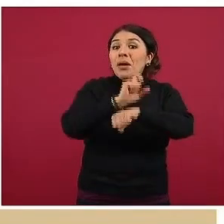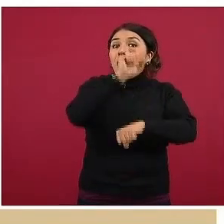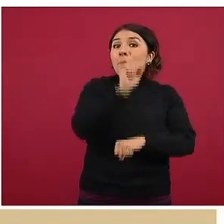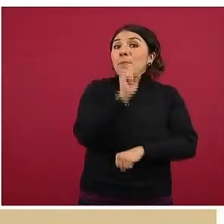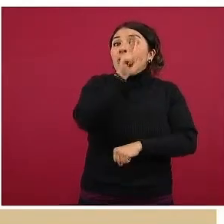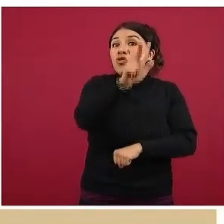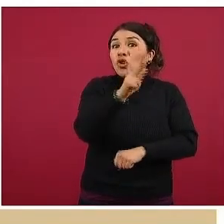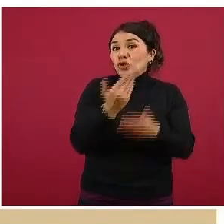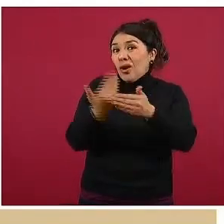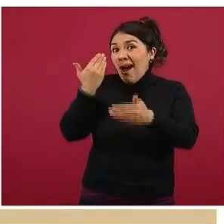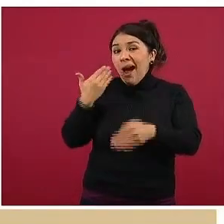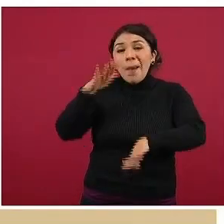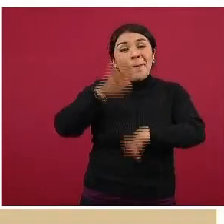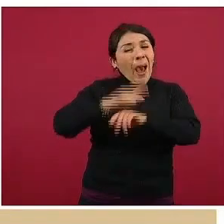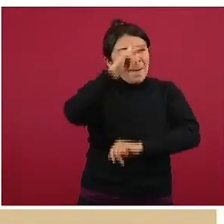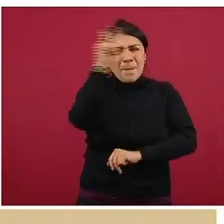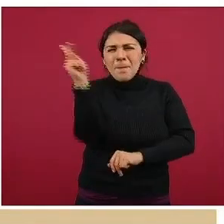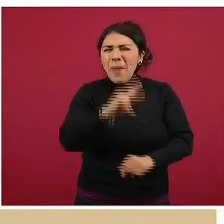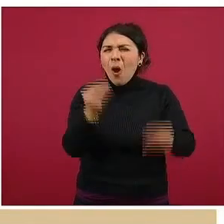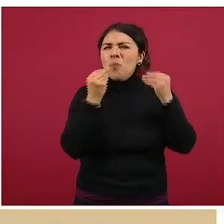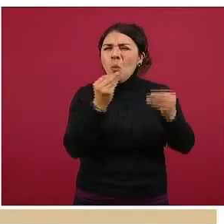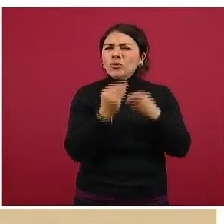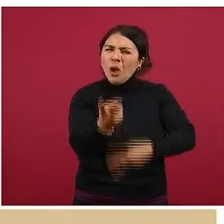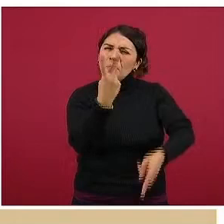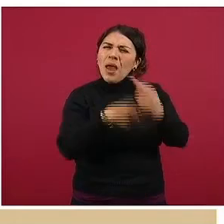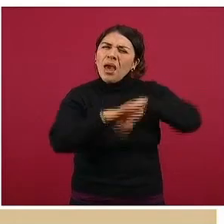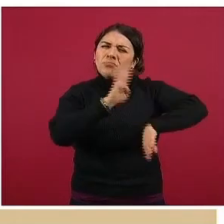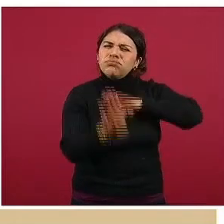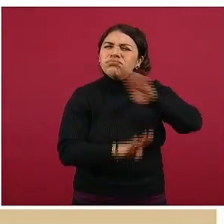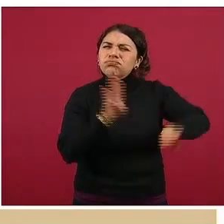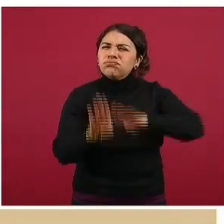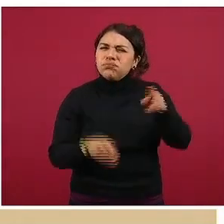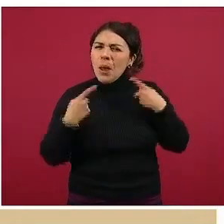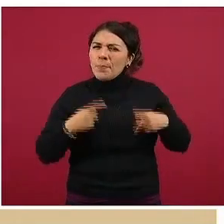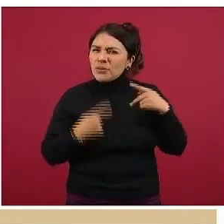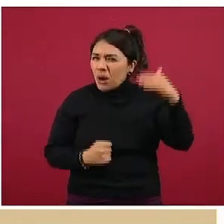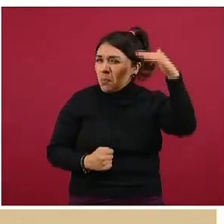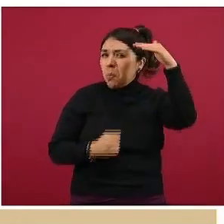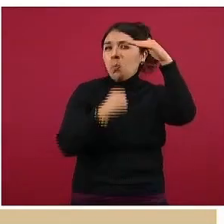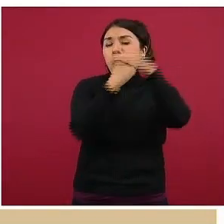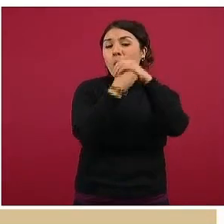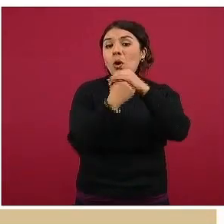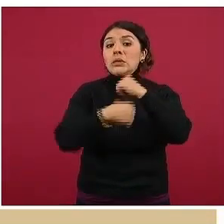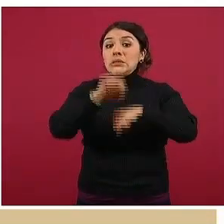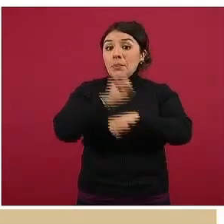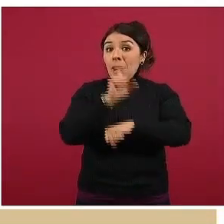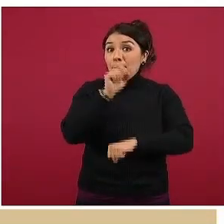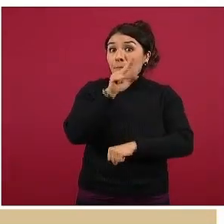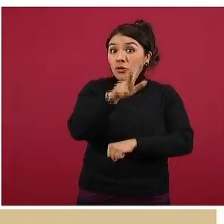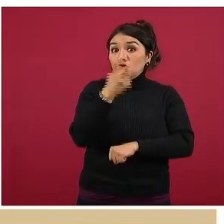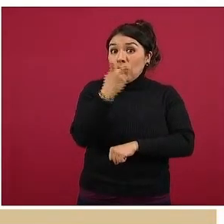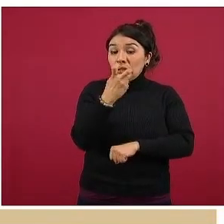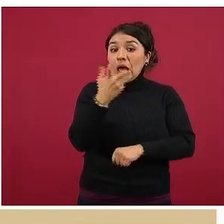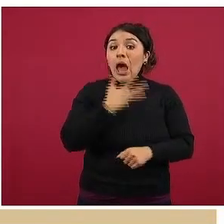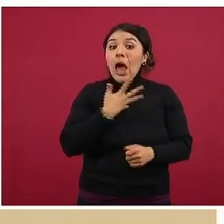que es la semana en donde hubo el mayor número de defunciones, en la semana 28 que